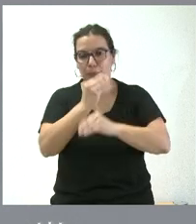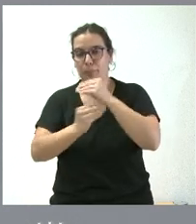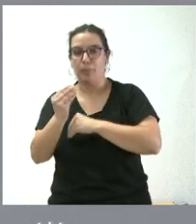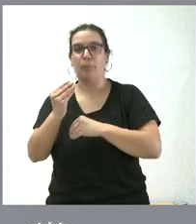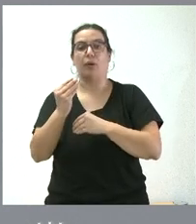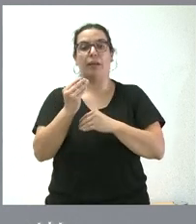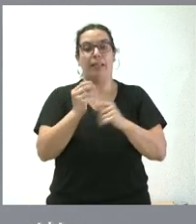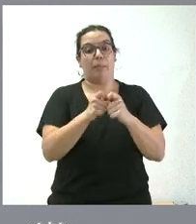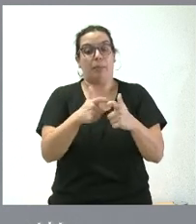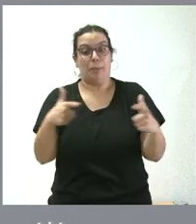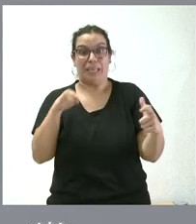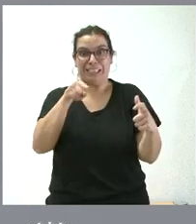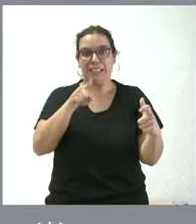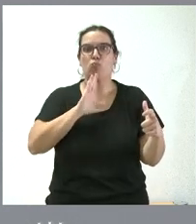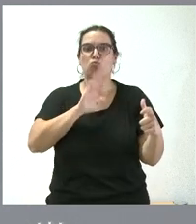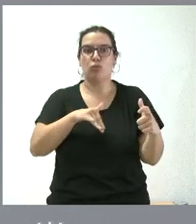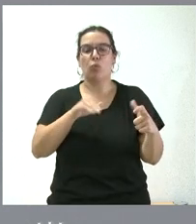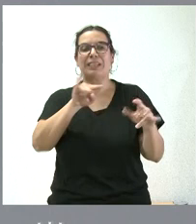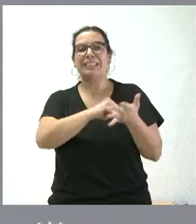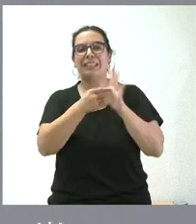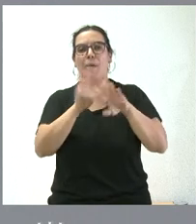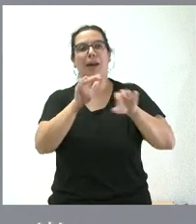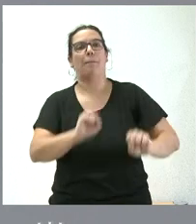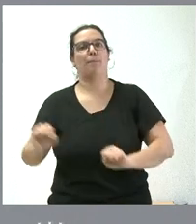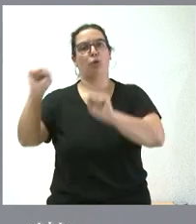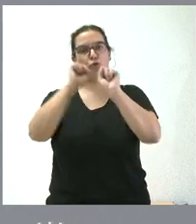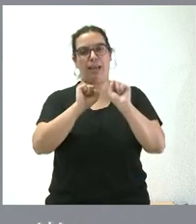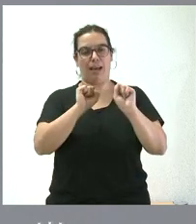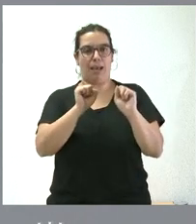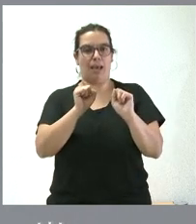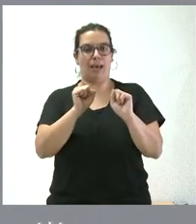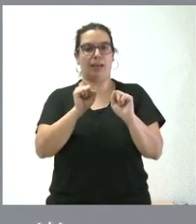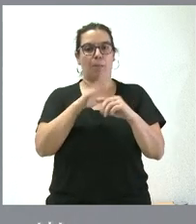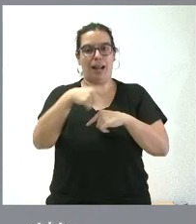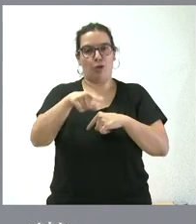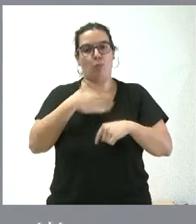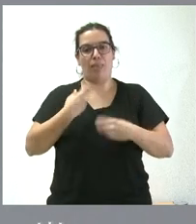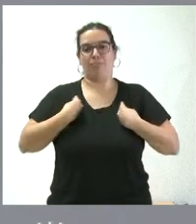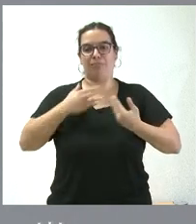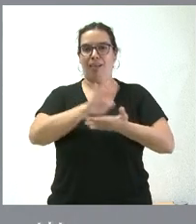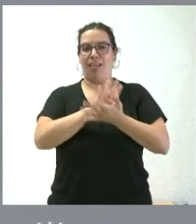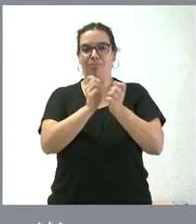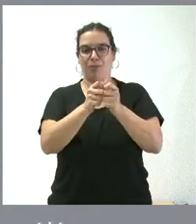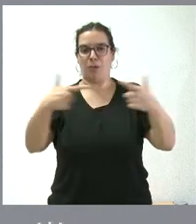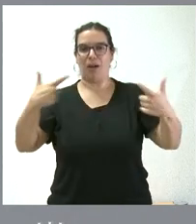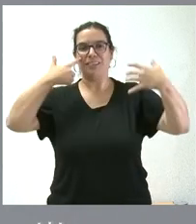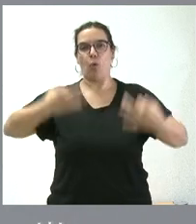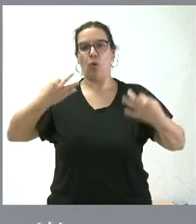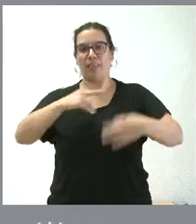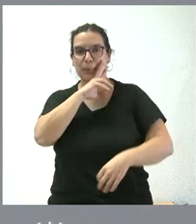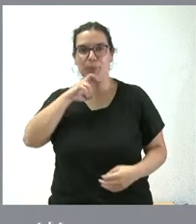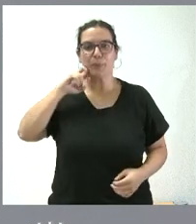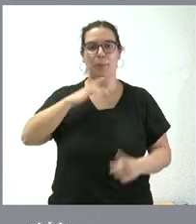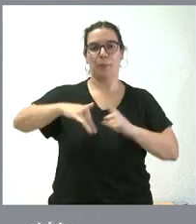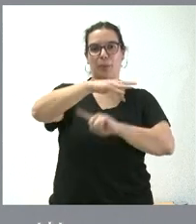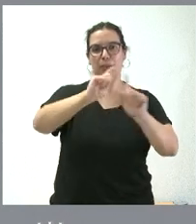anfibios parece oportuno establecer algún sistema de protección para para el desarrollo de los mismos que permita garantizar la coexistencia del medio ambiente de la